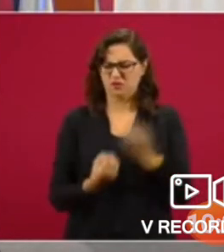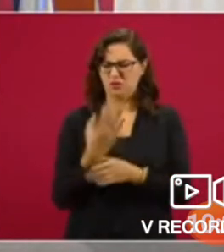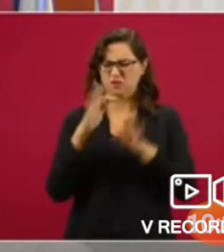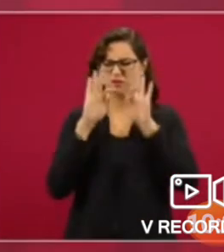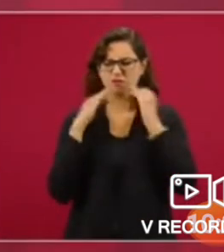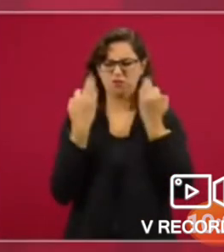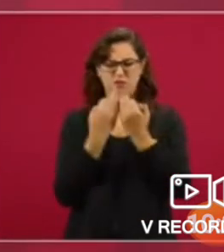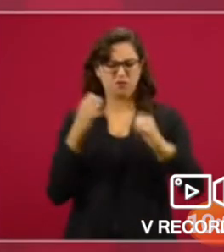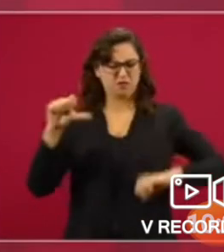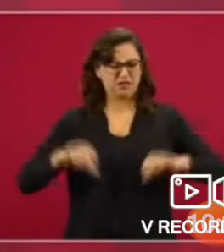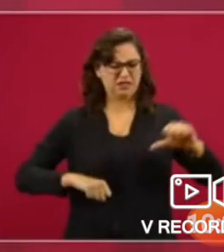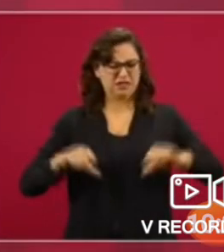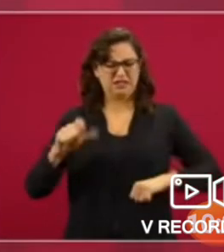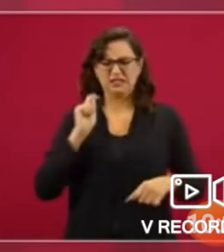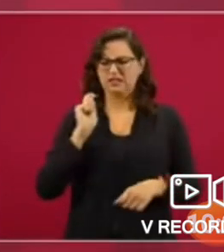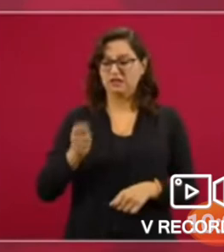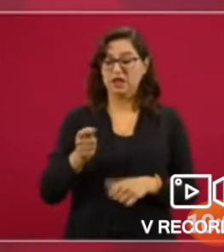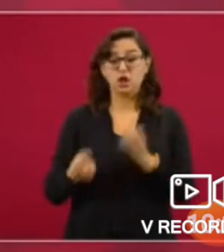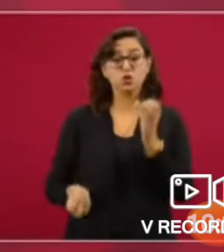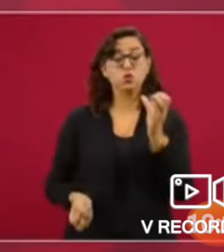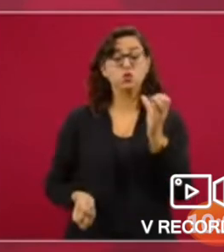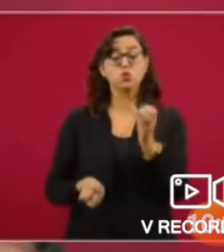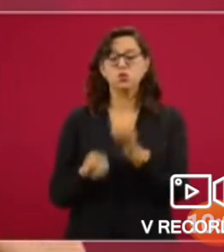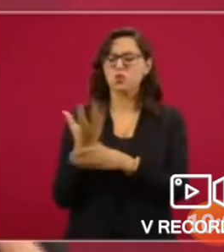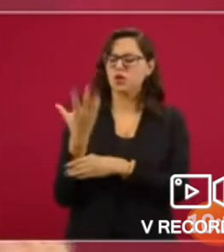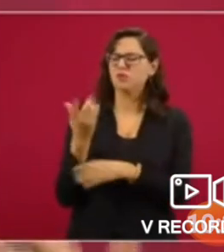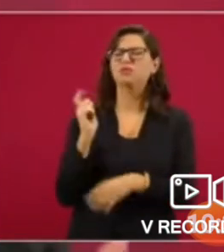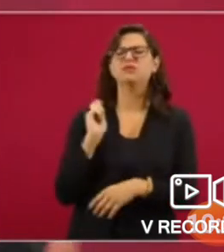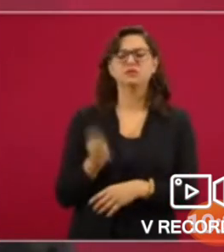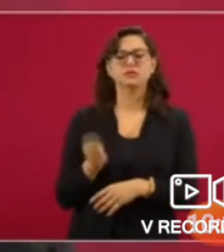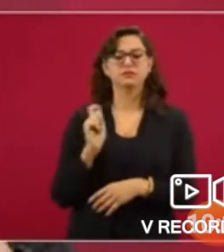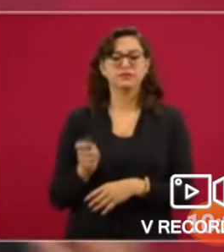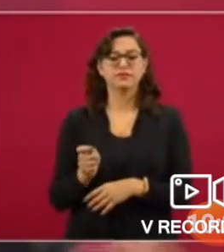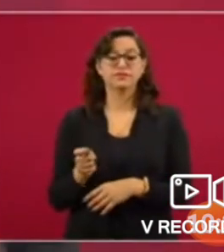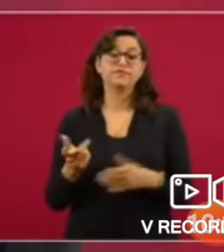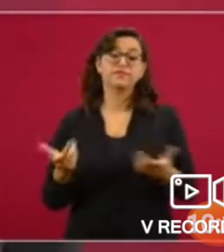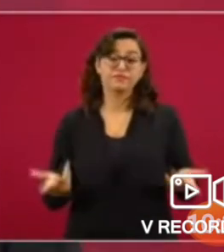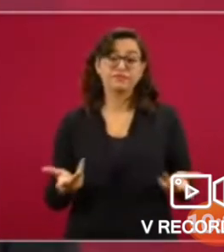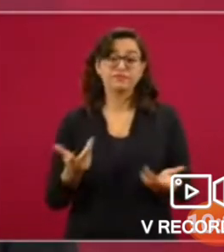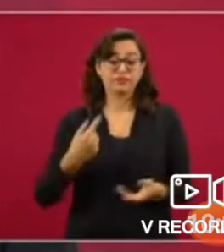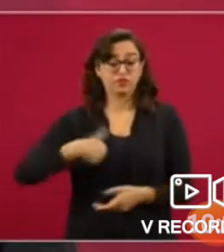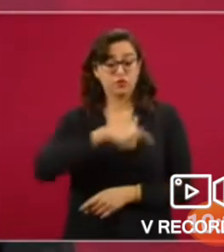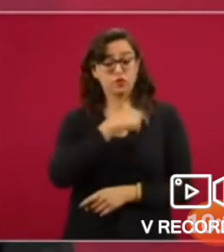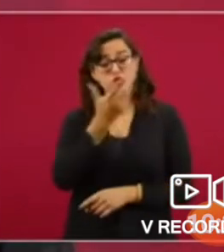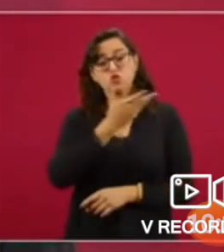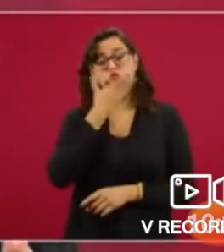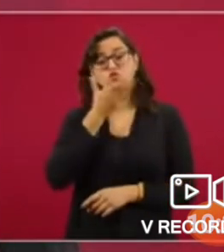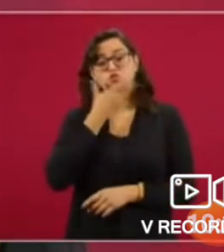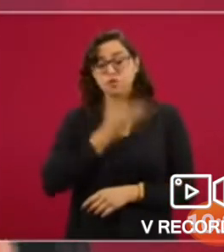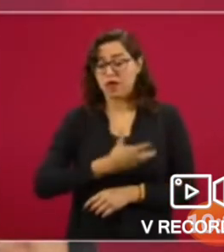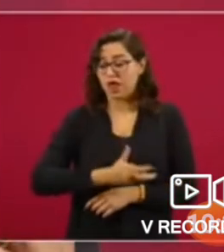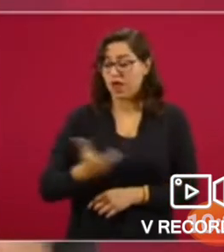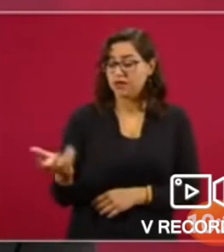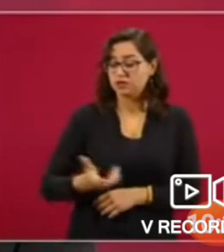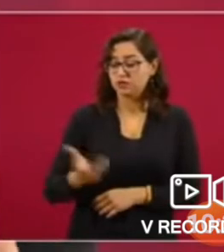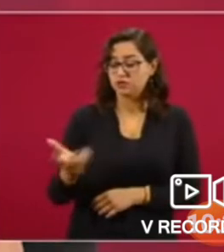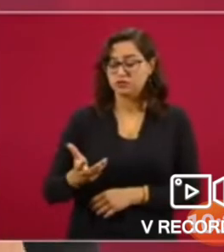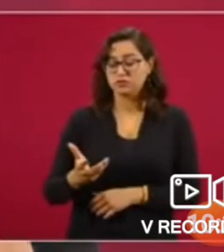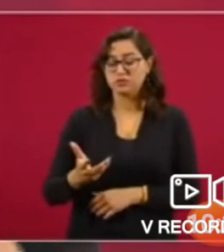La expresión de que es nueva significa que las prácticas que tenemos que tener en nuestra vida diaria tienen que